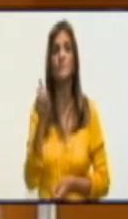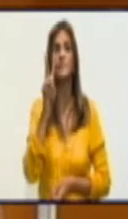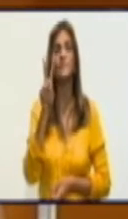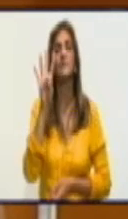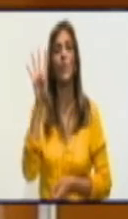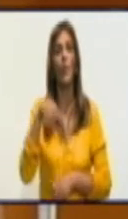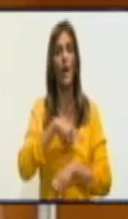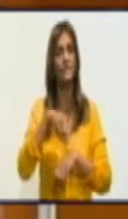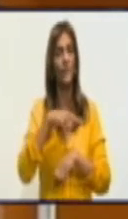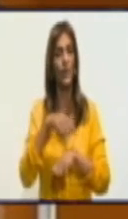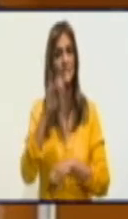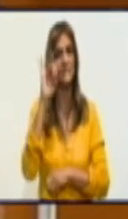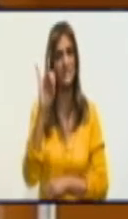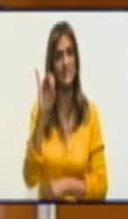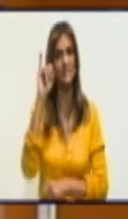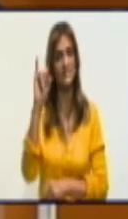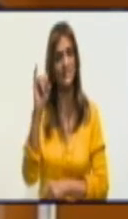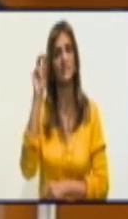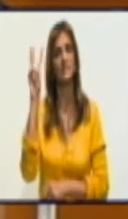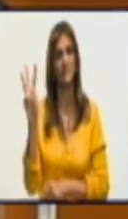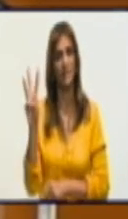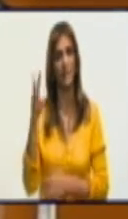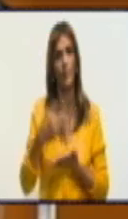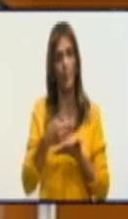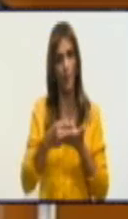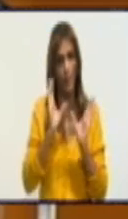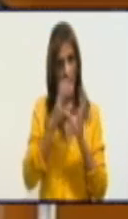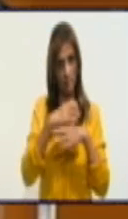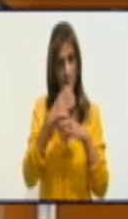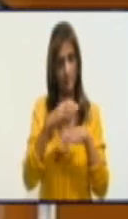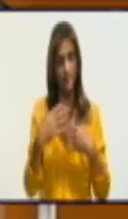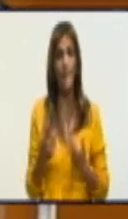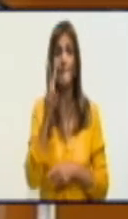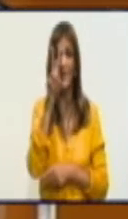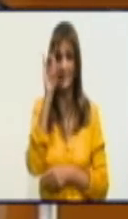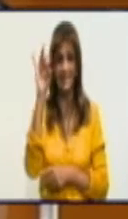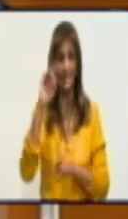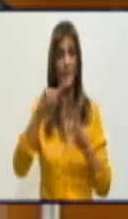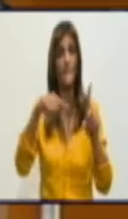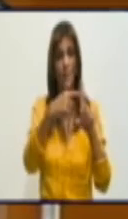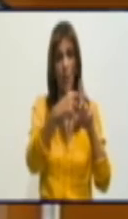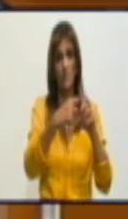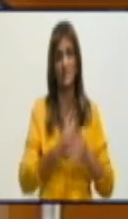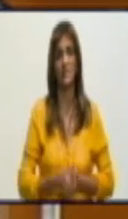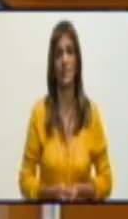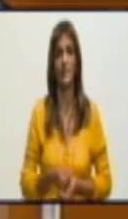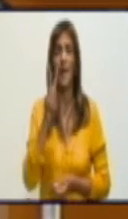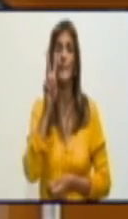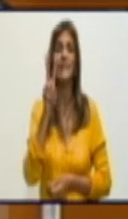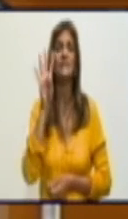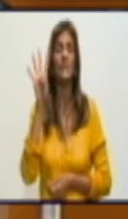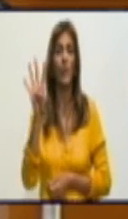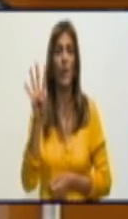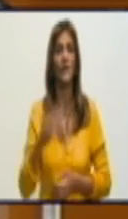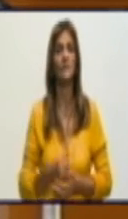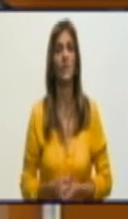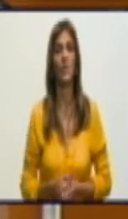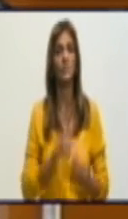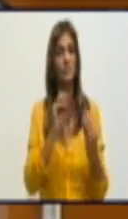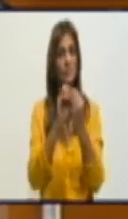de las 763 muertes procesadas, 27 de ellas fueron positivas, 24 corresponden a la